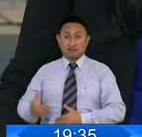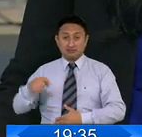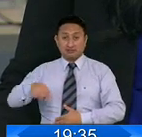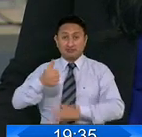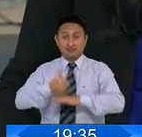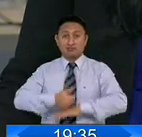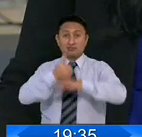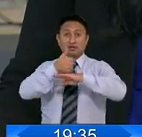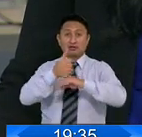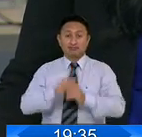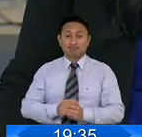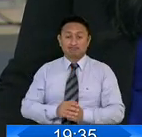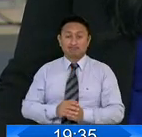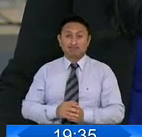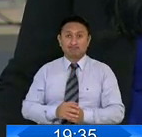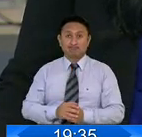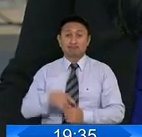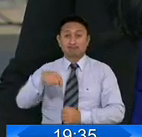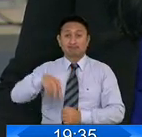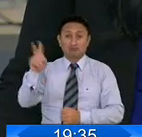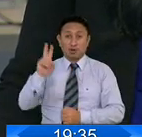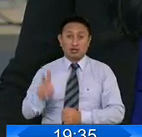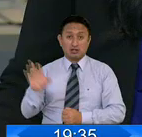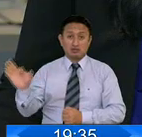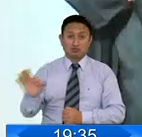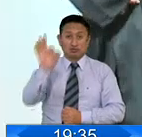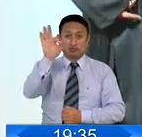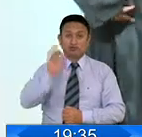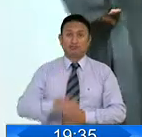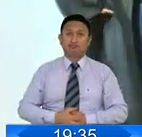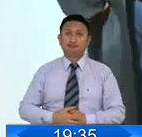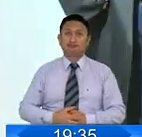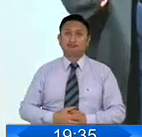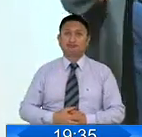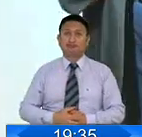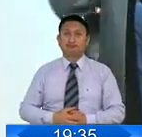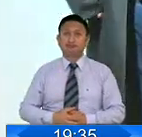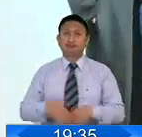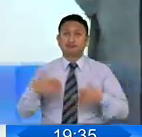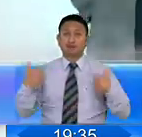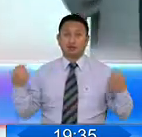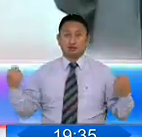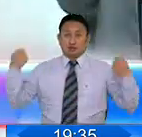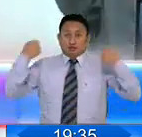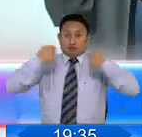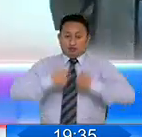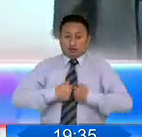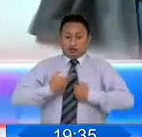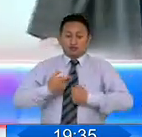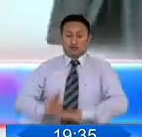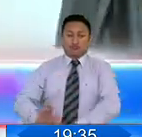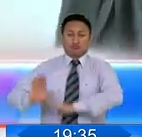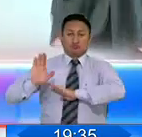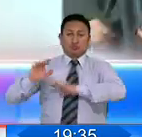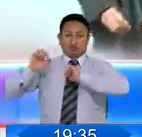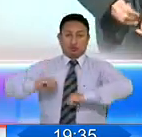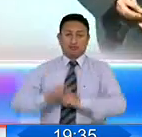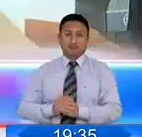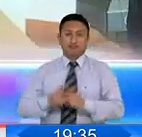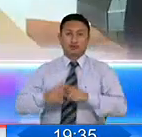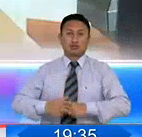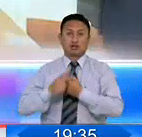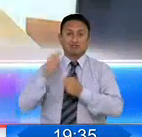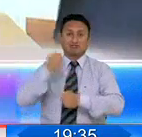justicia que será elegido este viernes. Con la entrega de las togas y toma de juramento oficialmente asumieron funciones